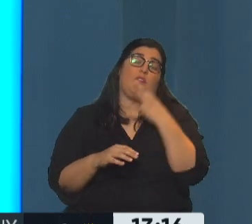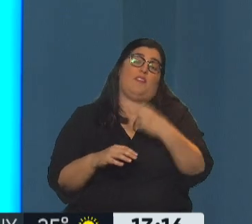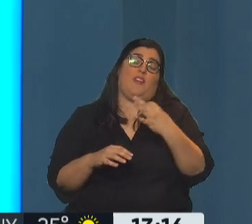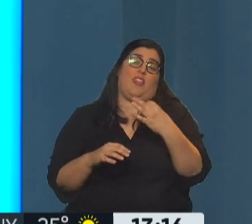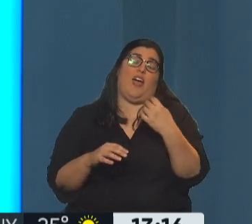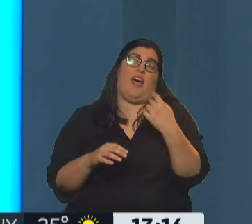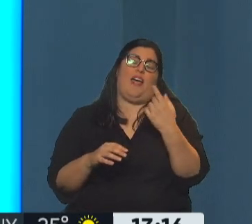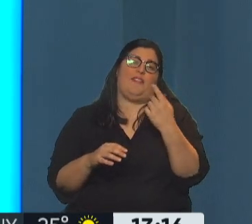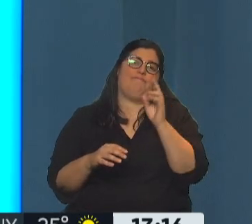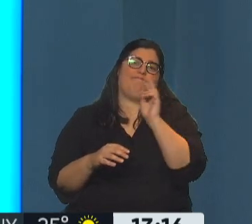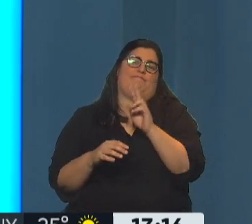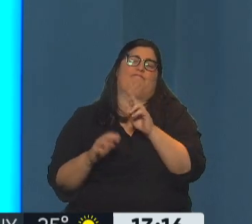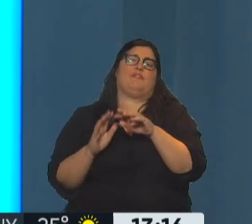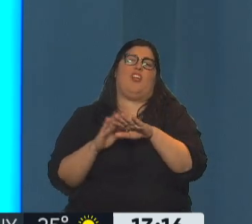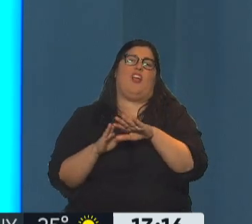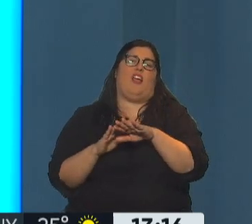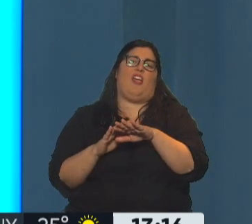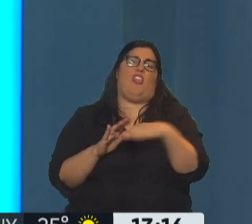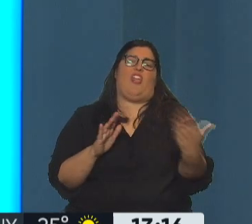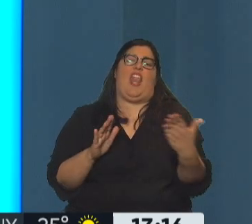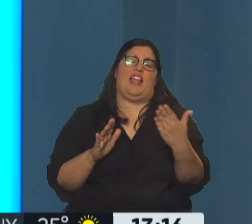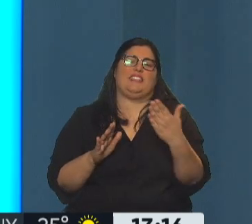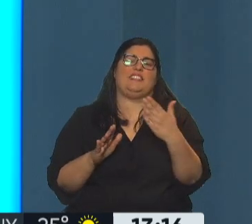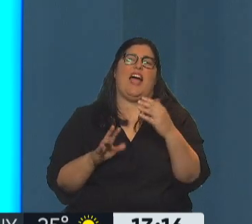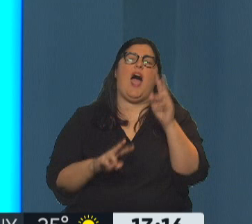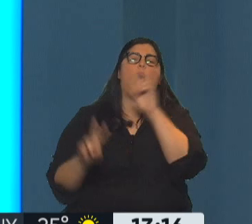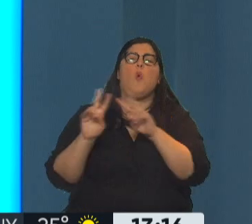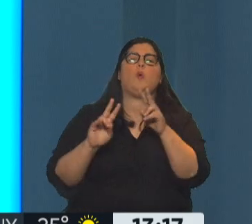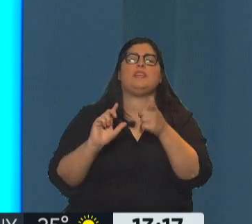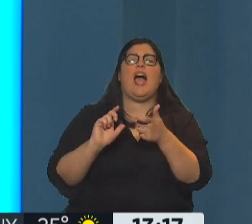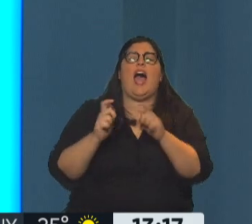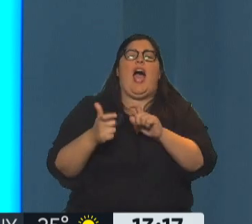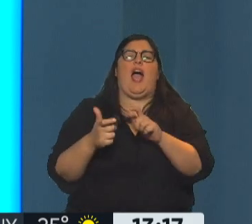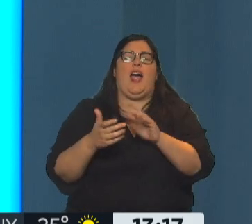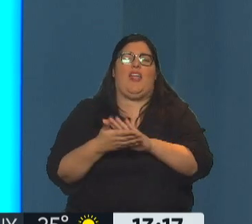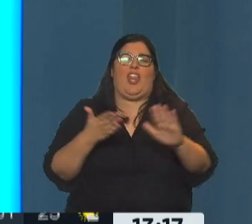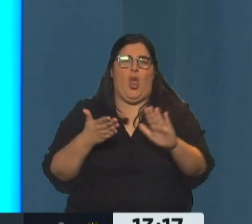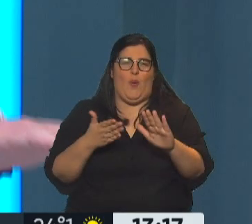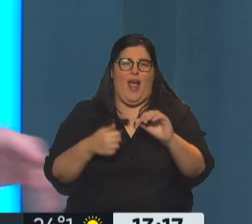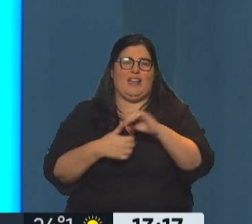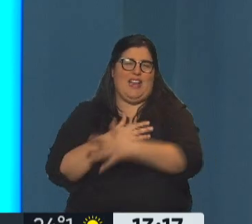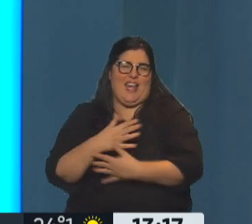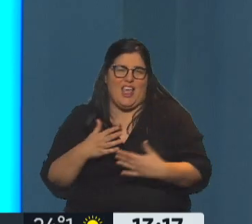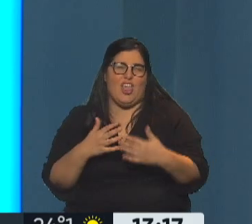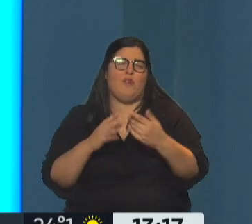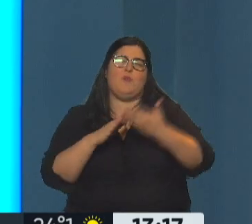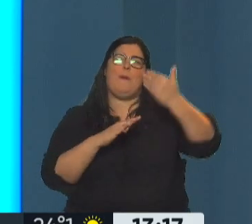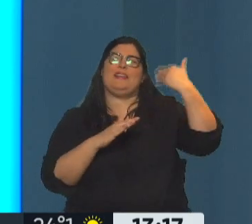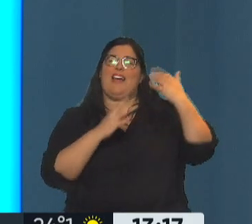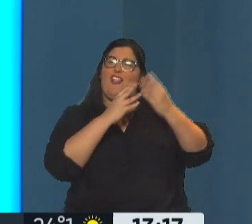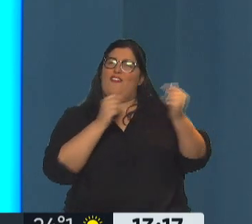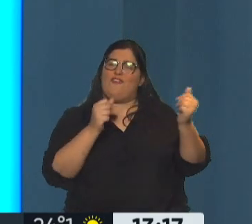de la derecha, ¿no? La derecha buscando renovarse en buena parte de la región, saliendo de aquel pasado, y